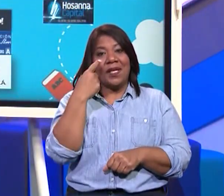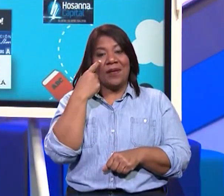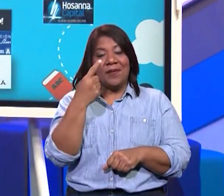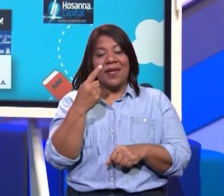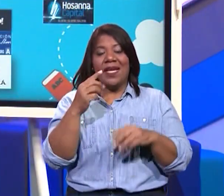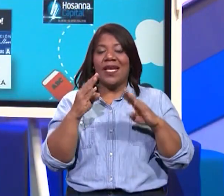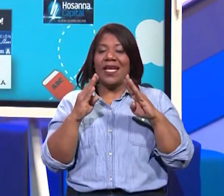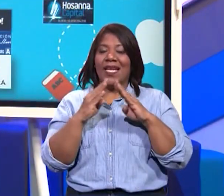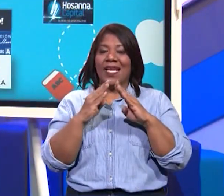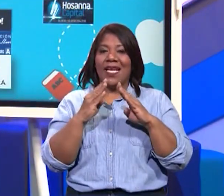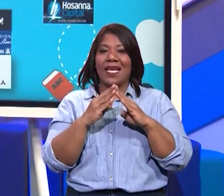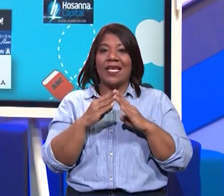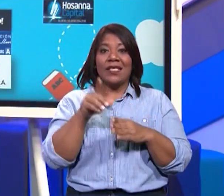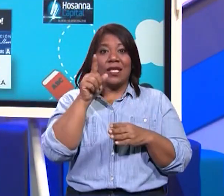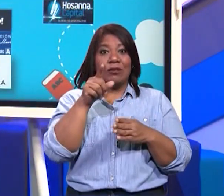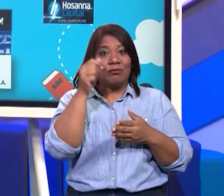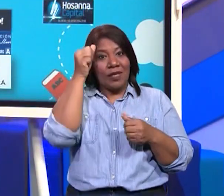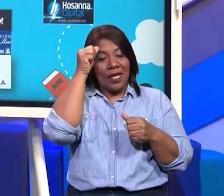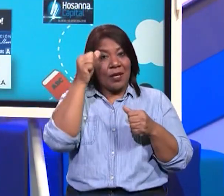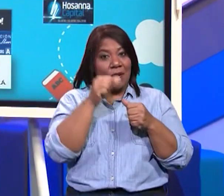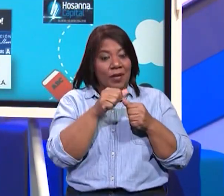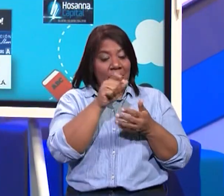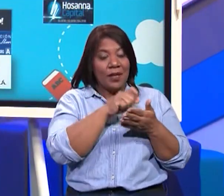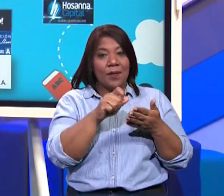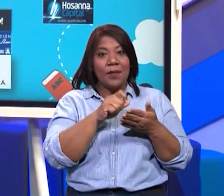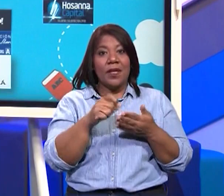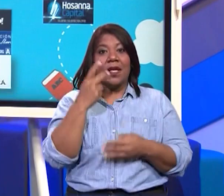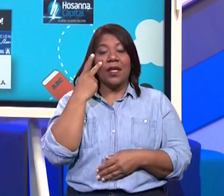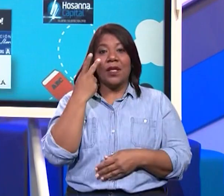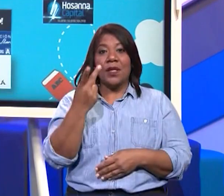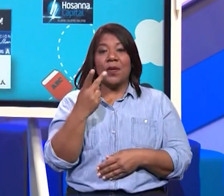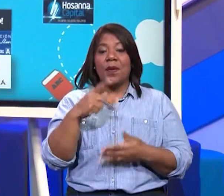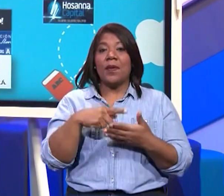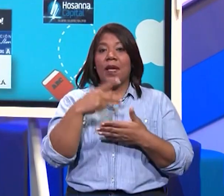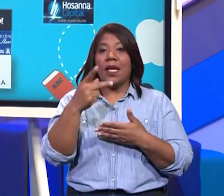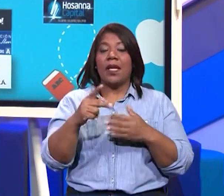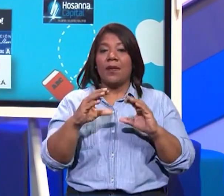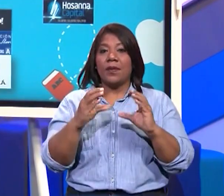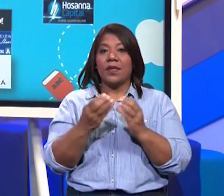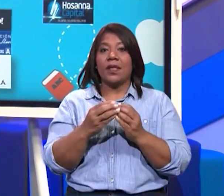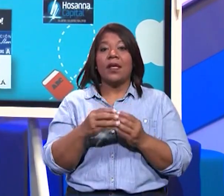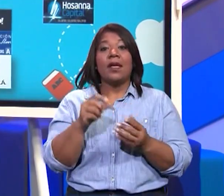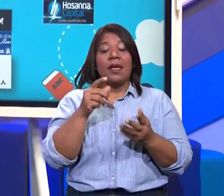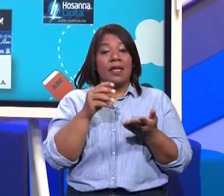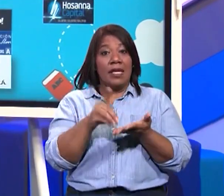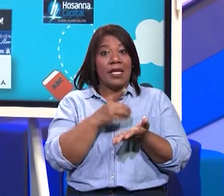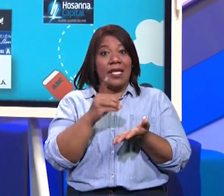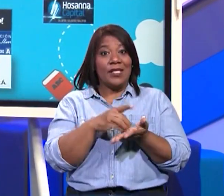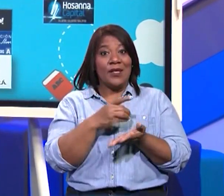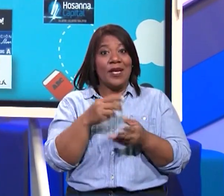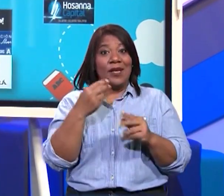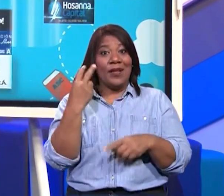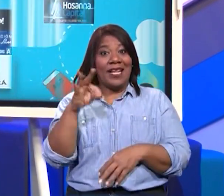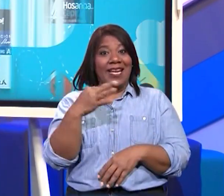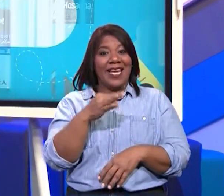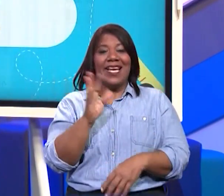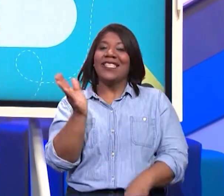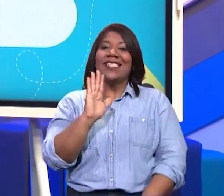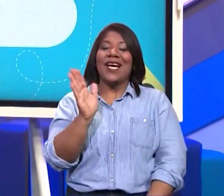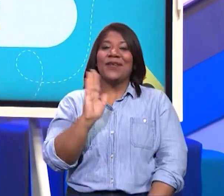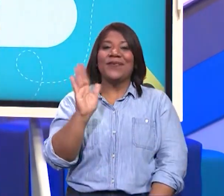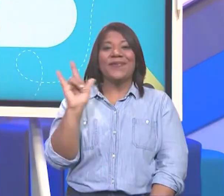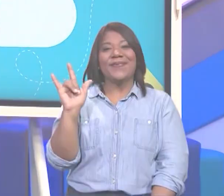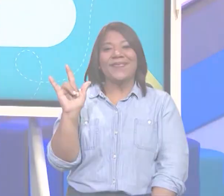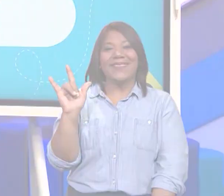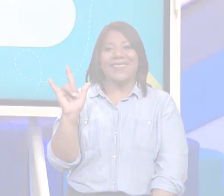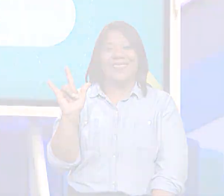mis niños, espero que hayan anotado términos nuevos. Nos vemos entonces en la próxima clase y busquen la definición. ¡Hasta luego!